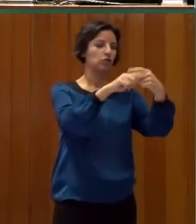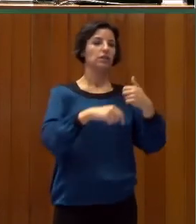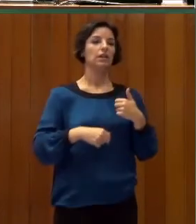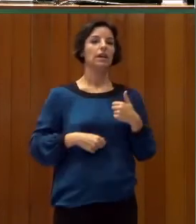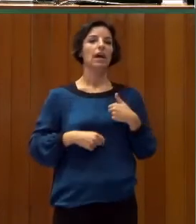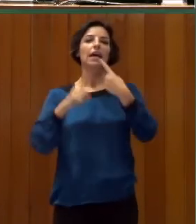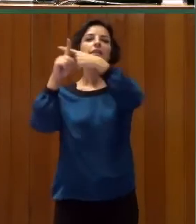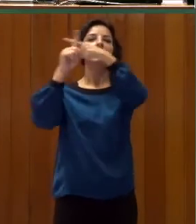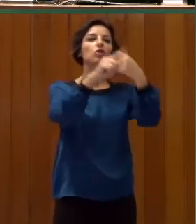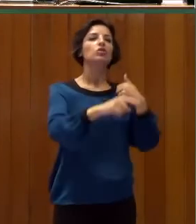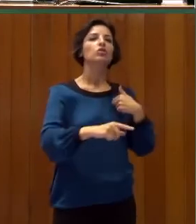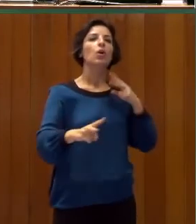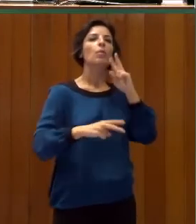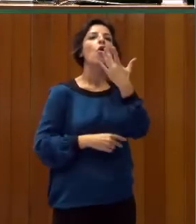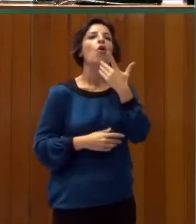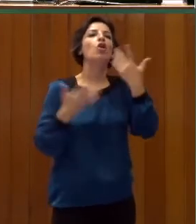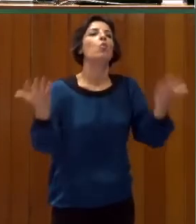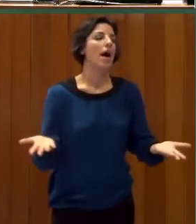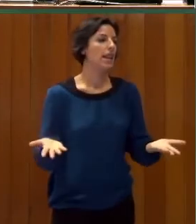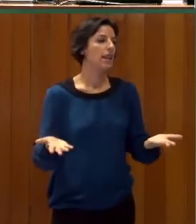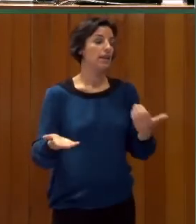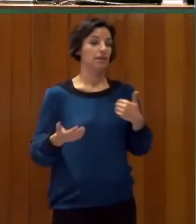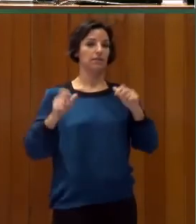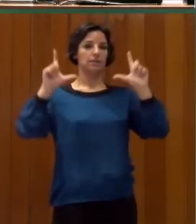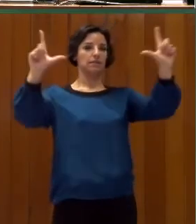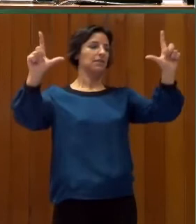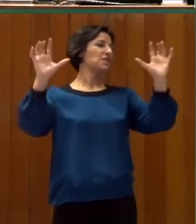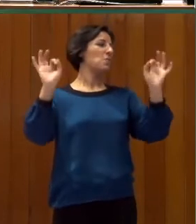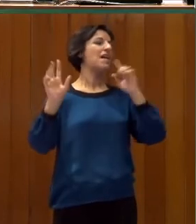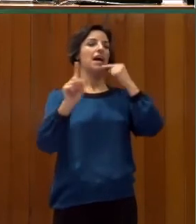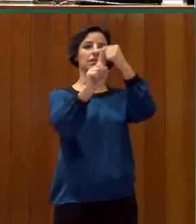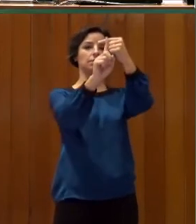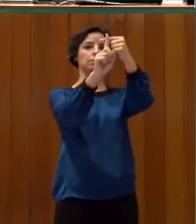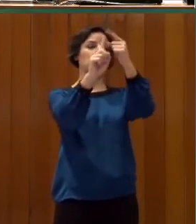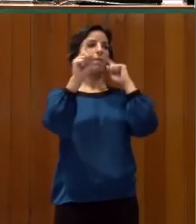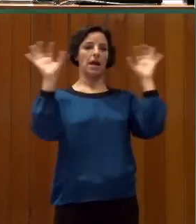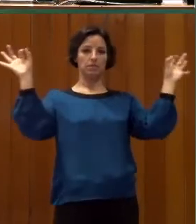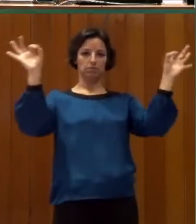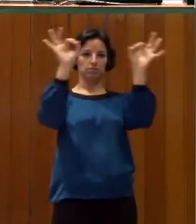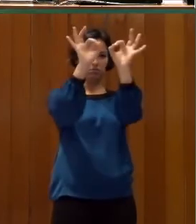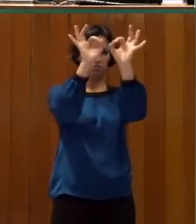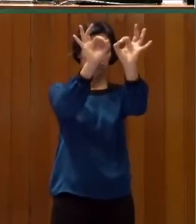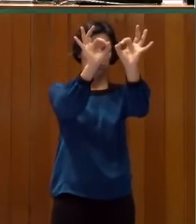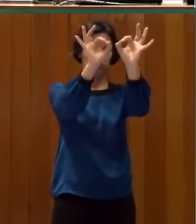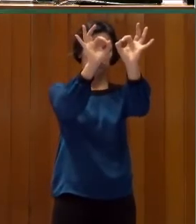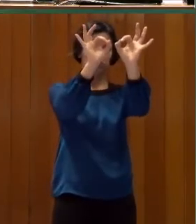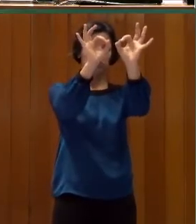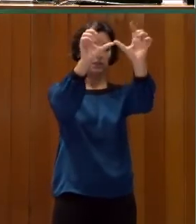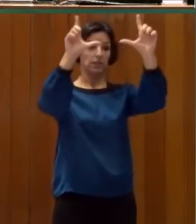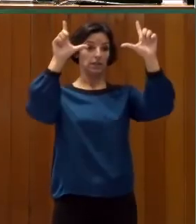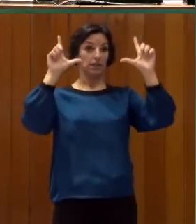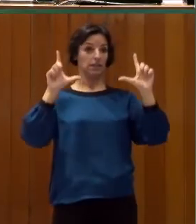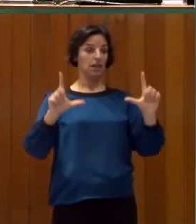del estímulo. El ensayo comienza con un punto de fijación de 500 milisegundos, 2500